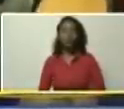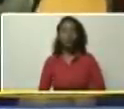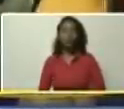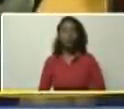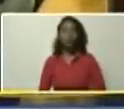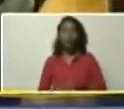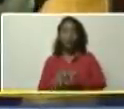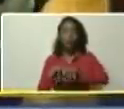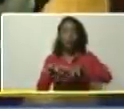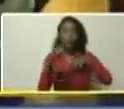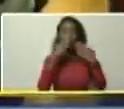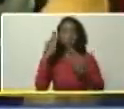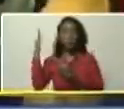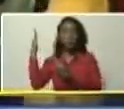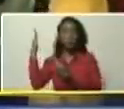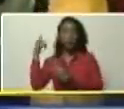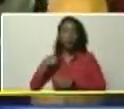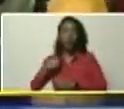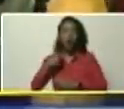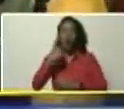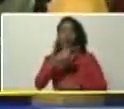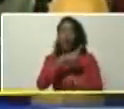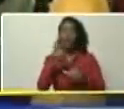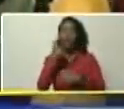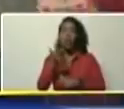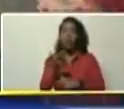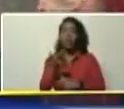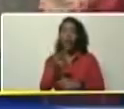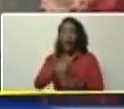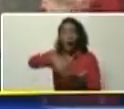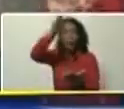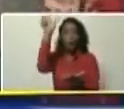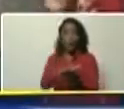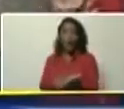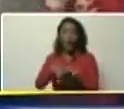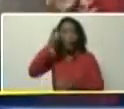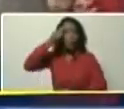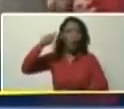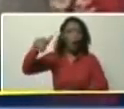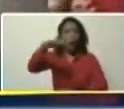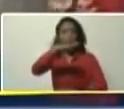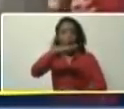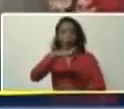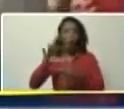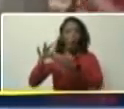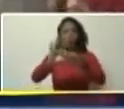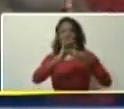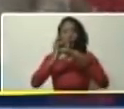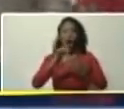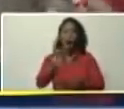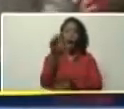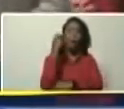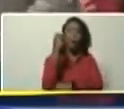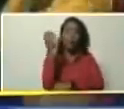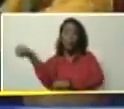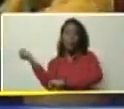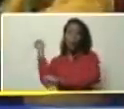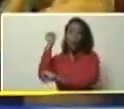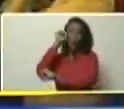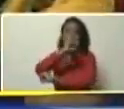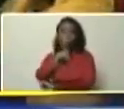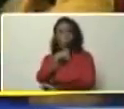Lo único que me basta decir es, aprobado, el pueblo unido jamás